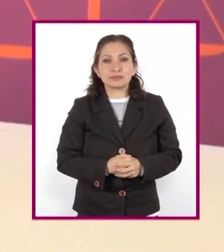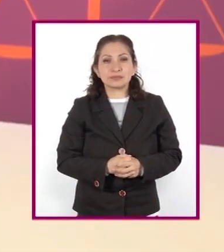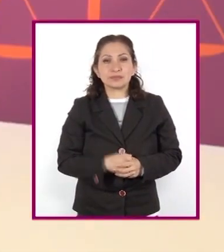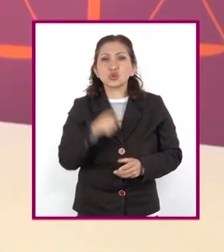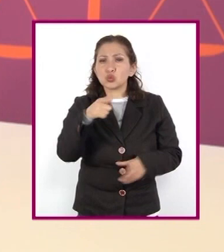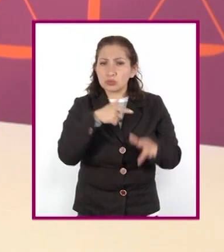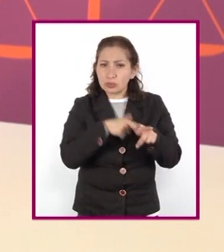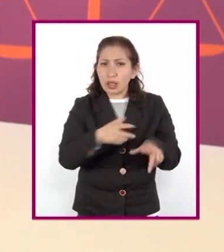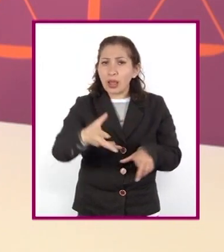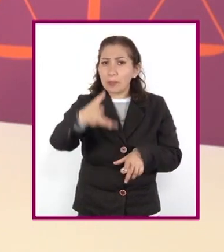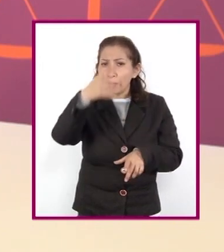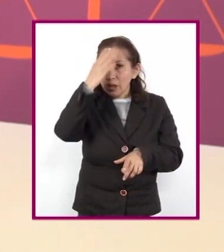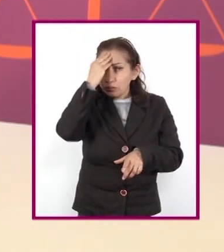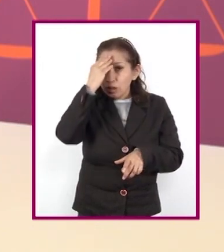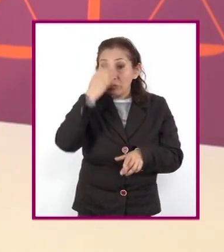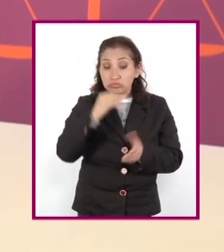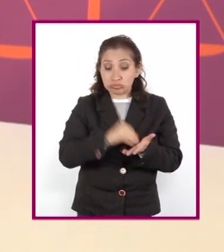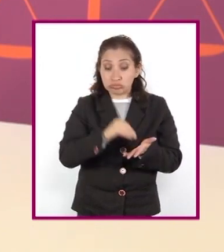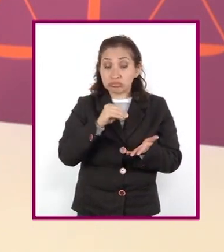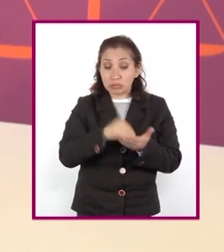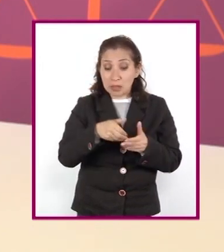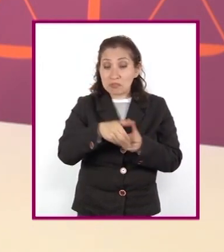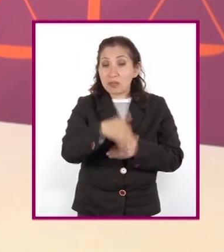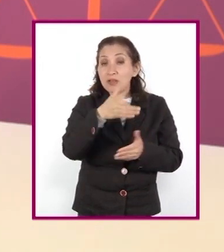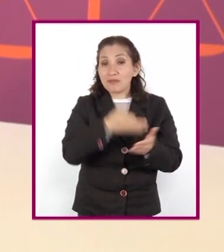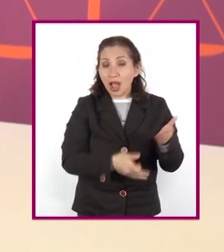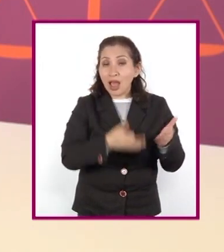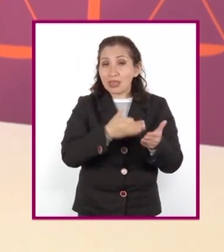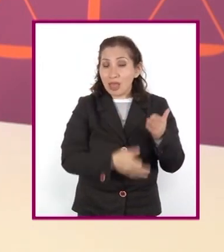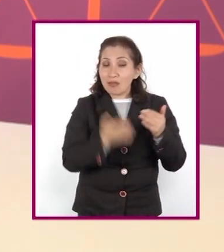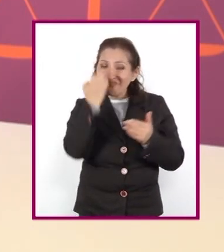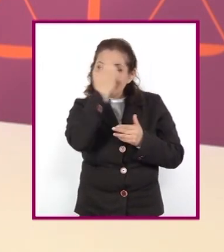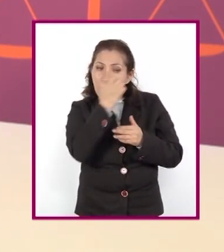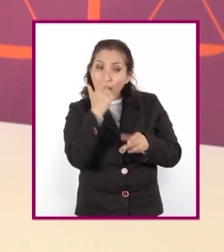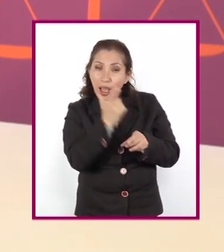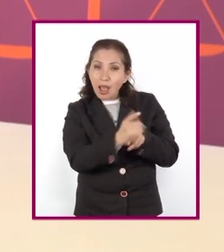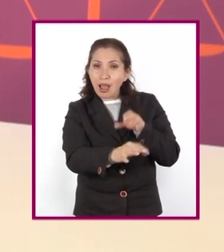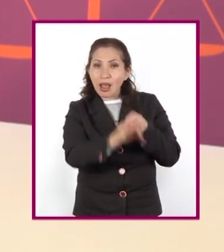Sigan aprendiendo, ya que aún queda mucho por explorar y